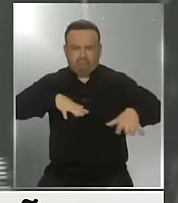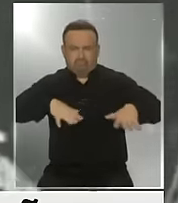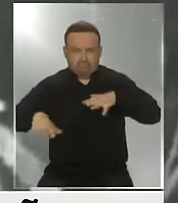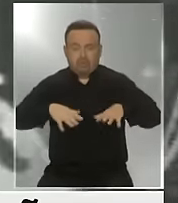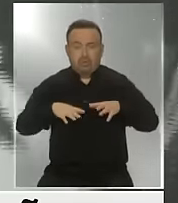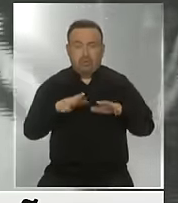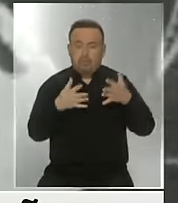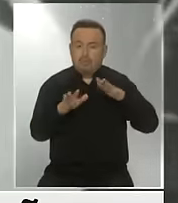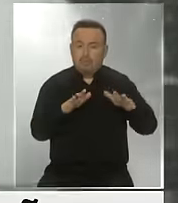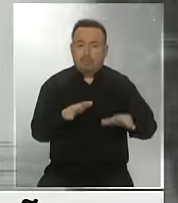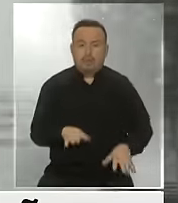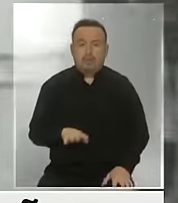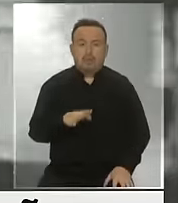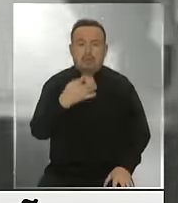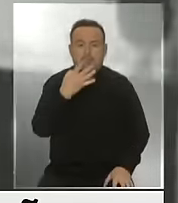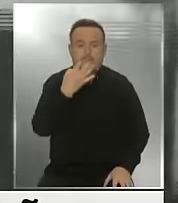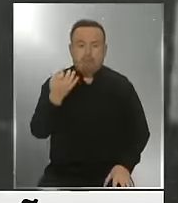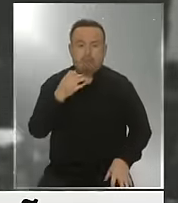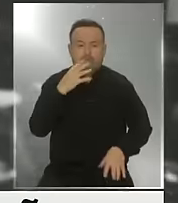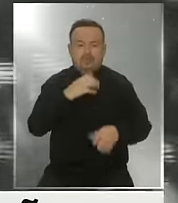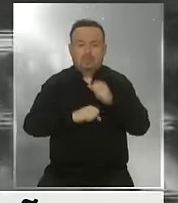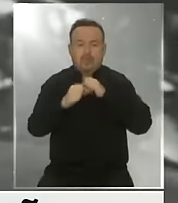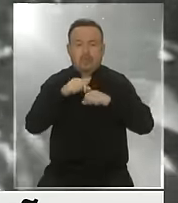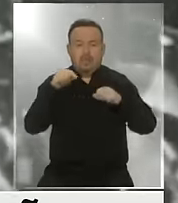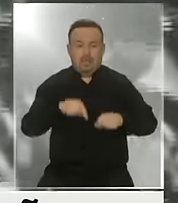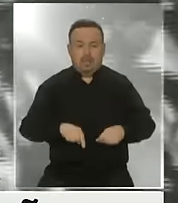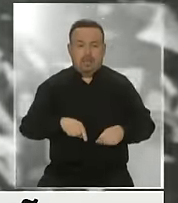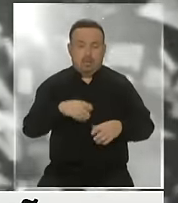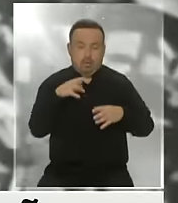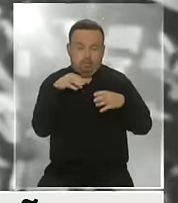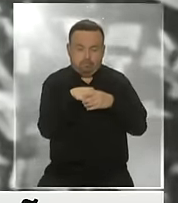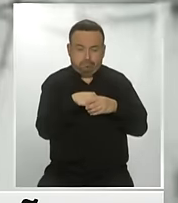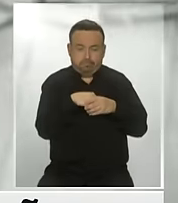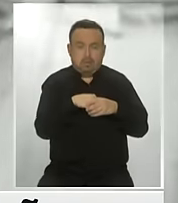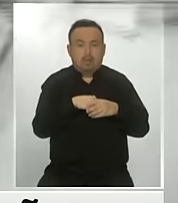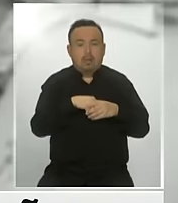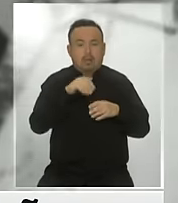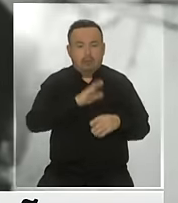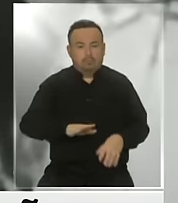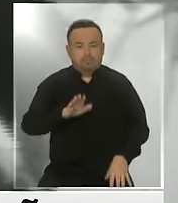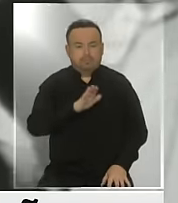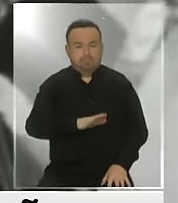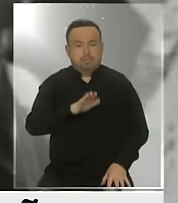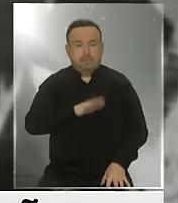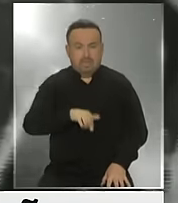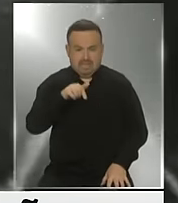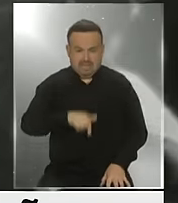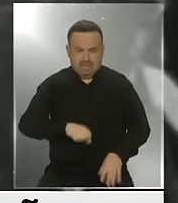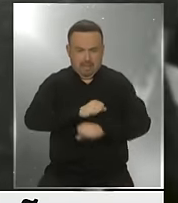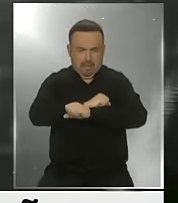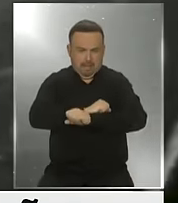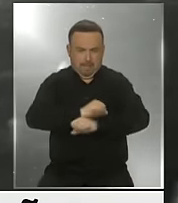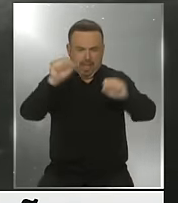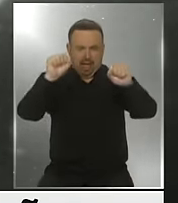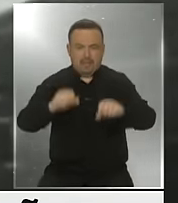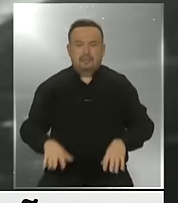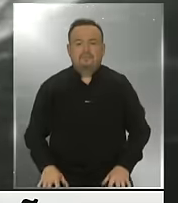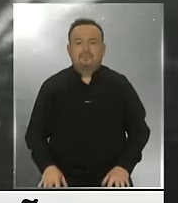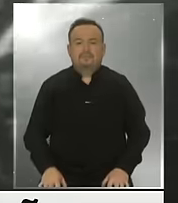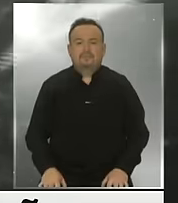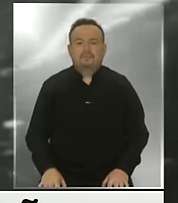Por aproximadamente 400 años, la energía estuvo acumulada en este lugar y ese día se liberó.